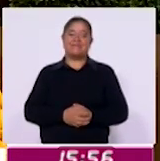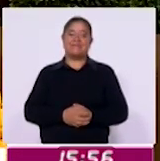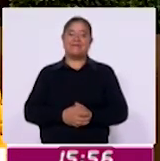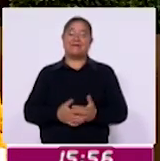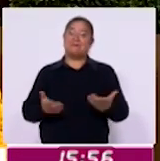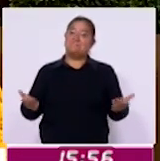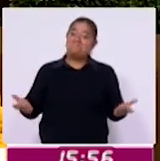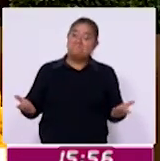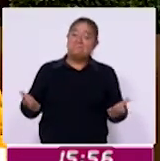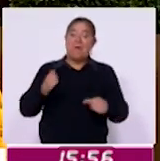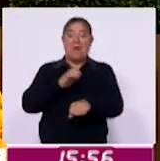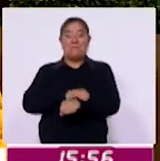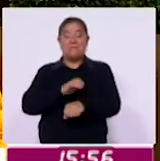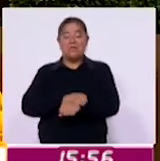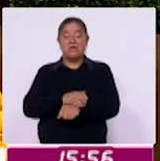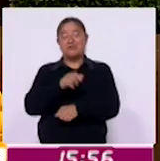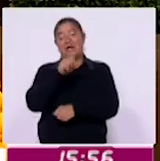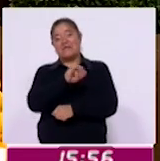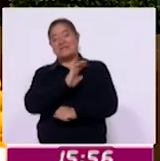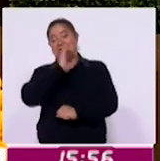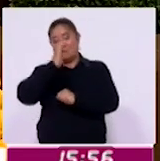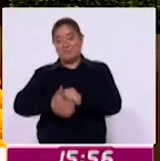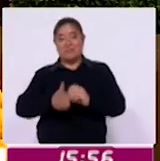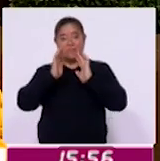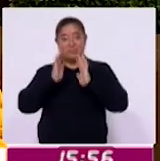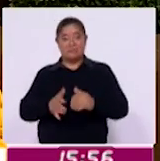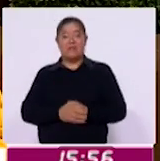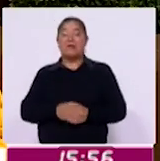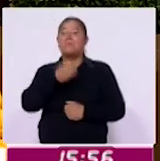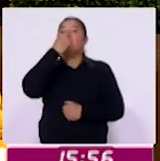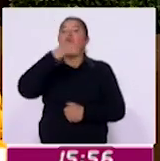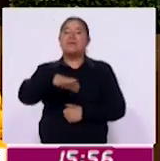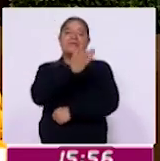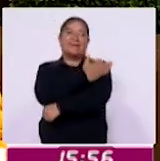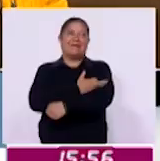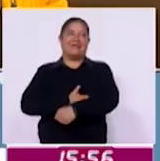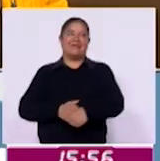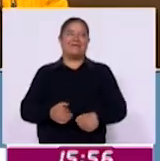Pues Nelly, amigos del auditorio, con esta información culminamos este bloque. Excelente tarde.